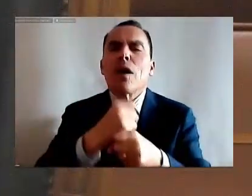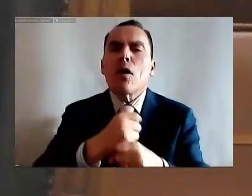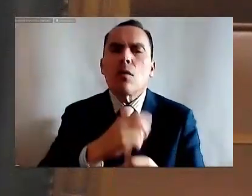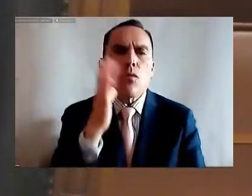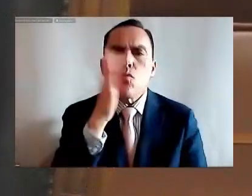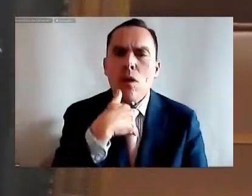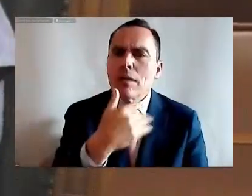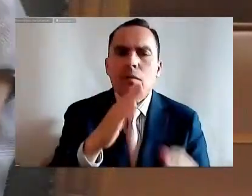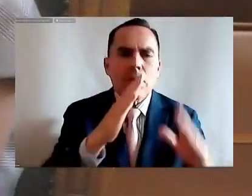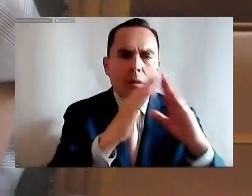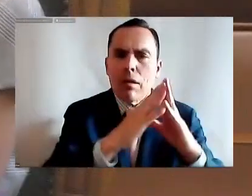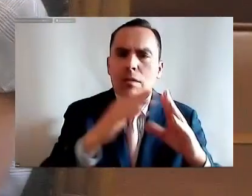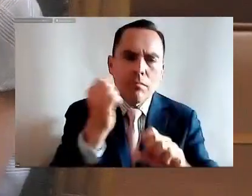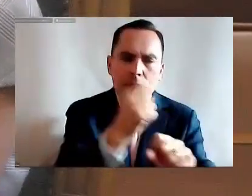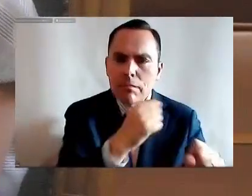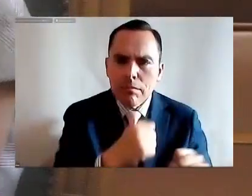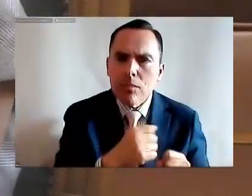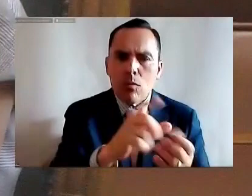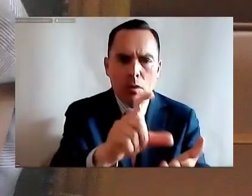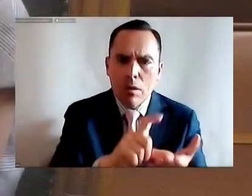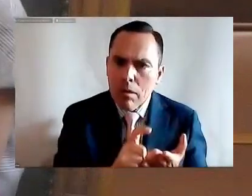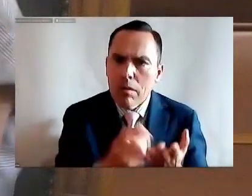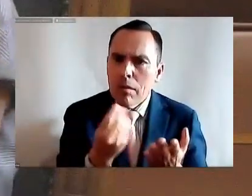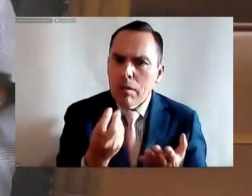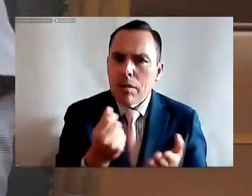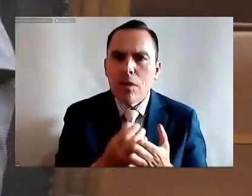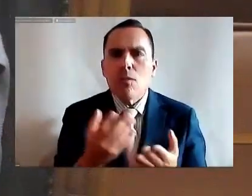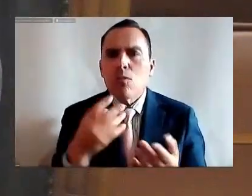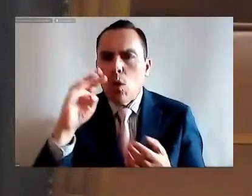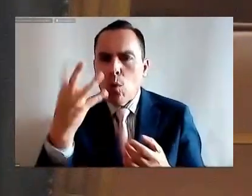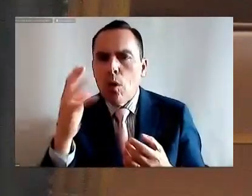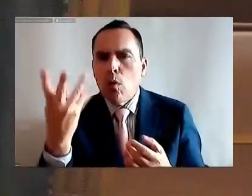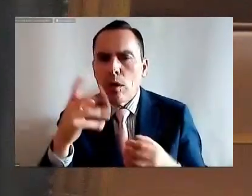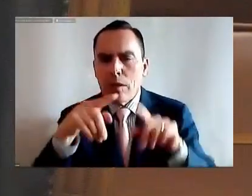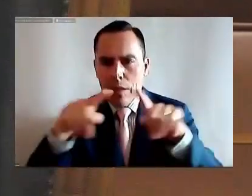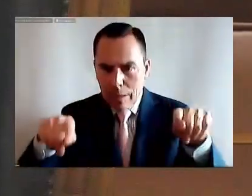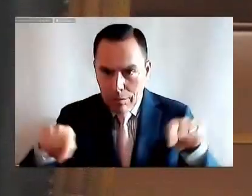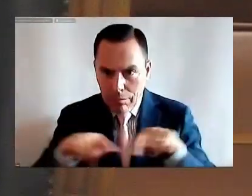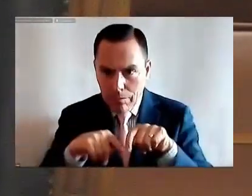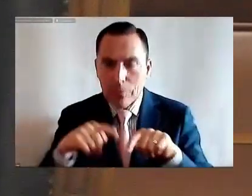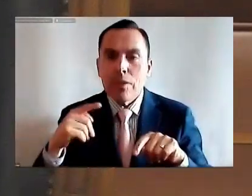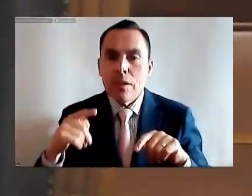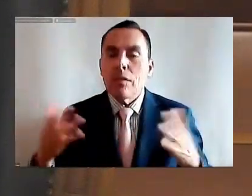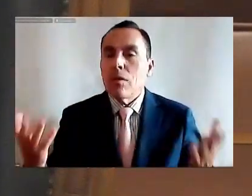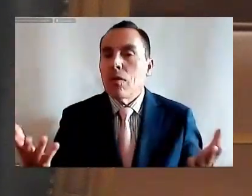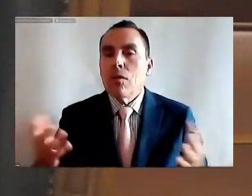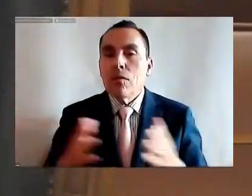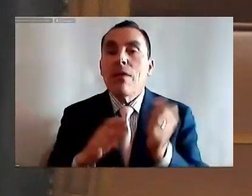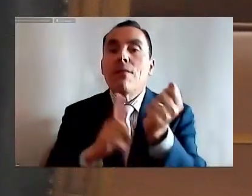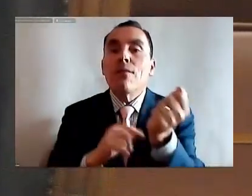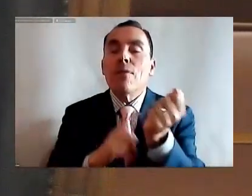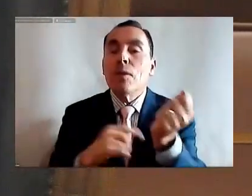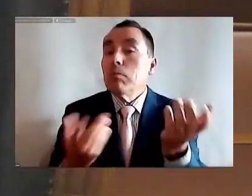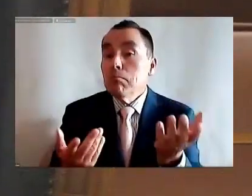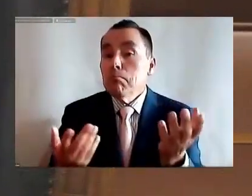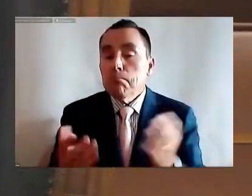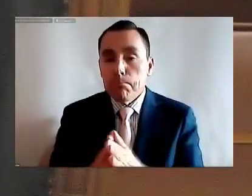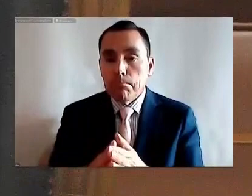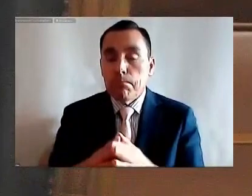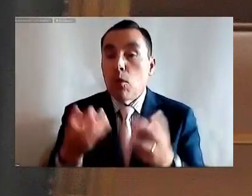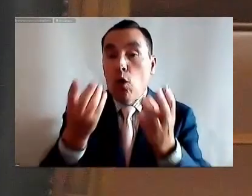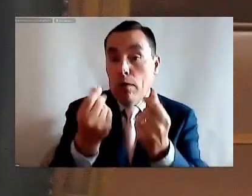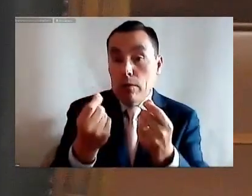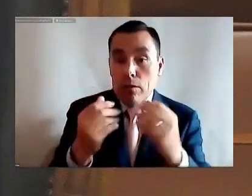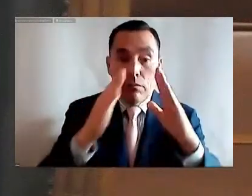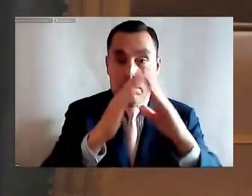compensación económica, que se ve en la cuarta sala por el tema de derecho de familia, o una serie de cosas, por ejemplo, los bienes familiares, que